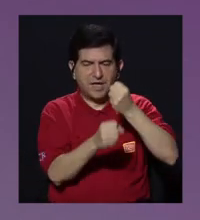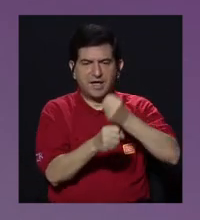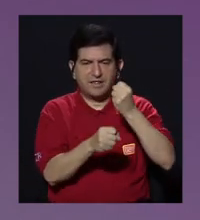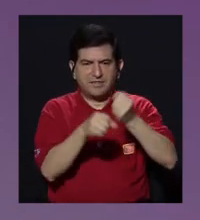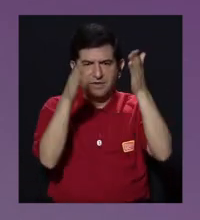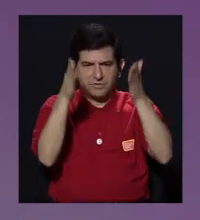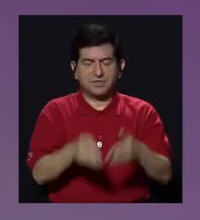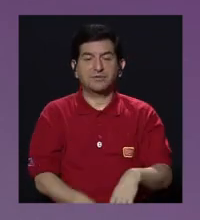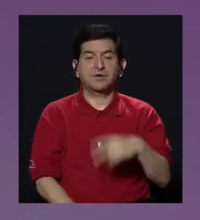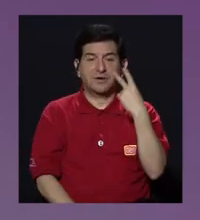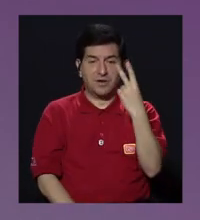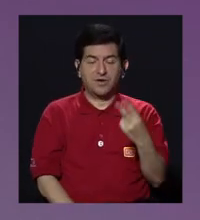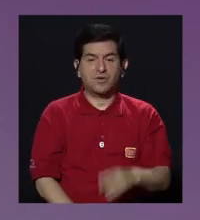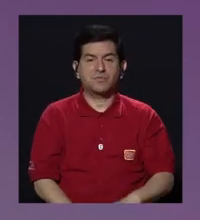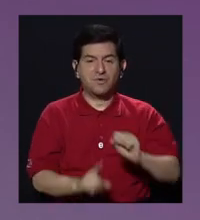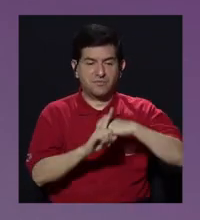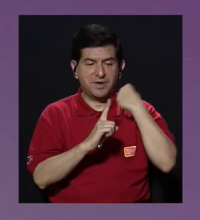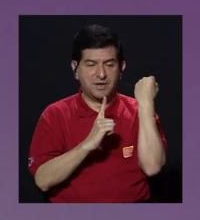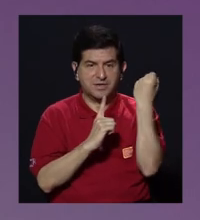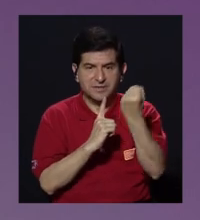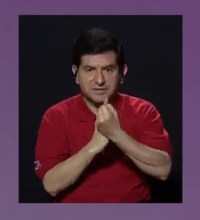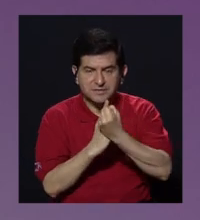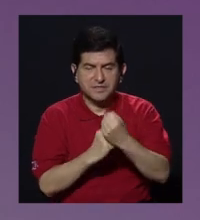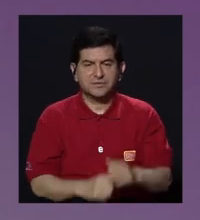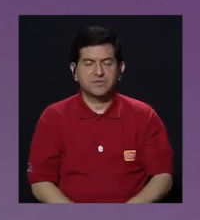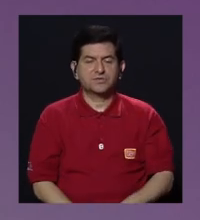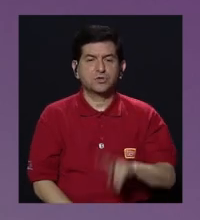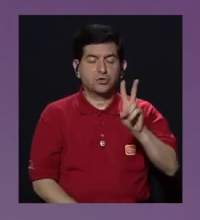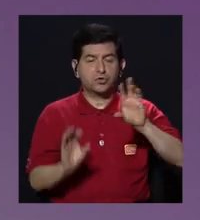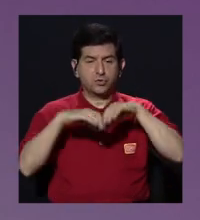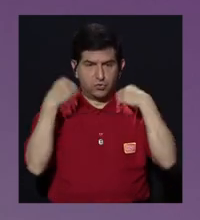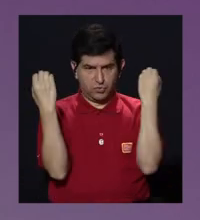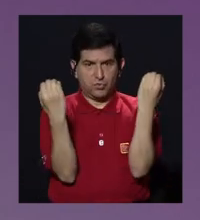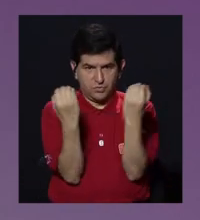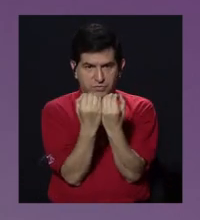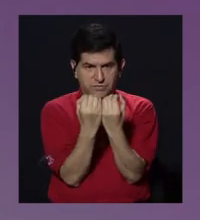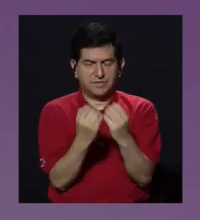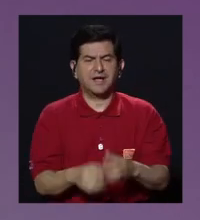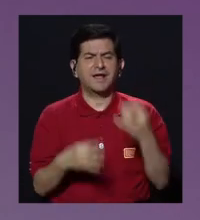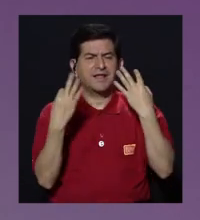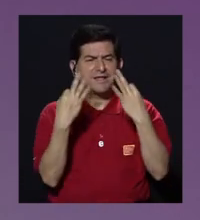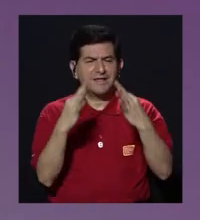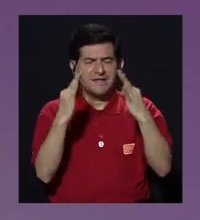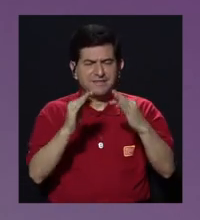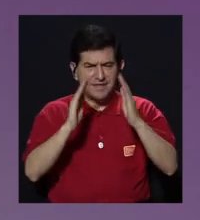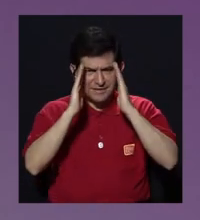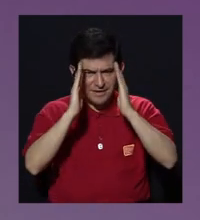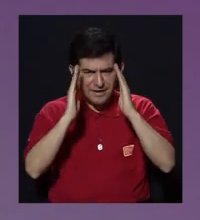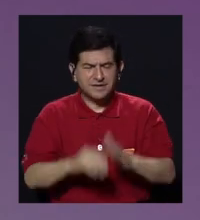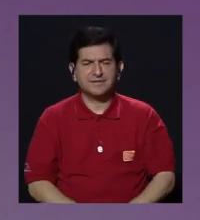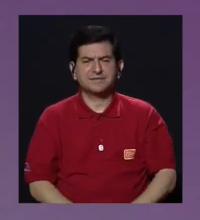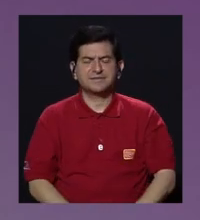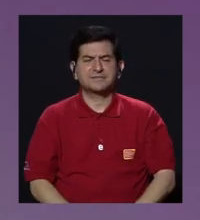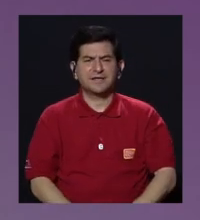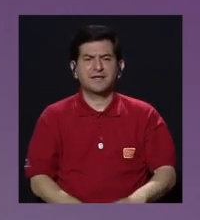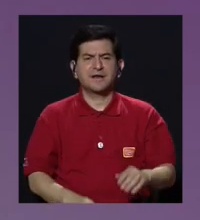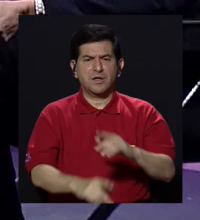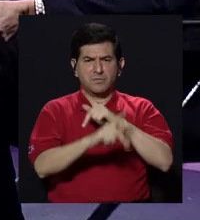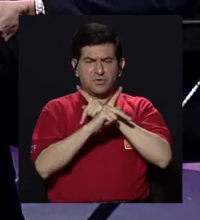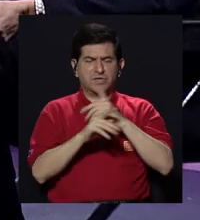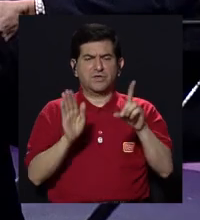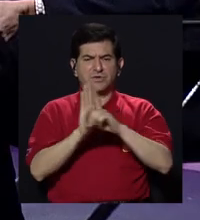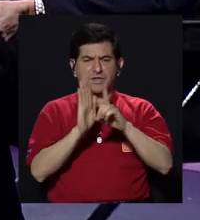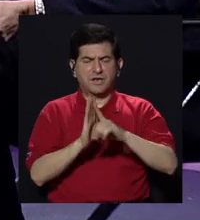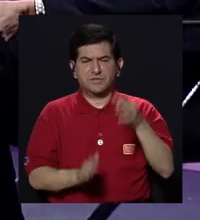de los Trabajadores, y como pueden ver en el estado de la situación, dos organizaciones que tratan de velar por la protección de los derechos de las mujeres desde